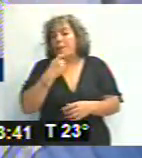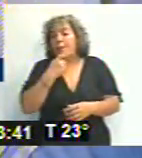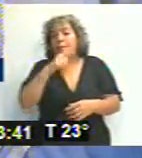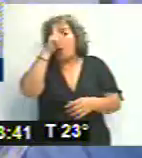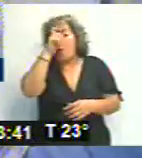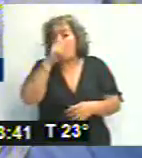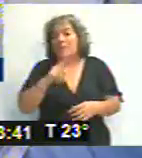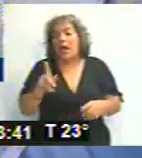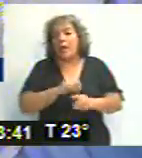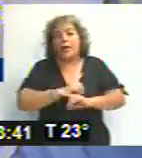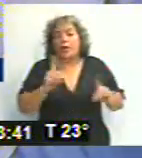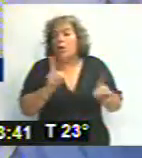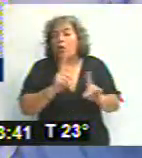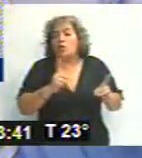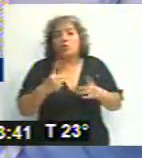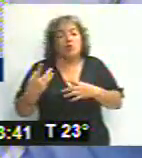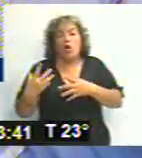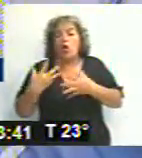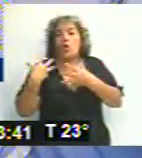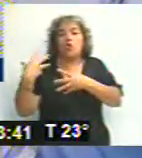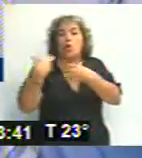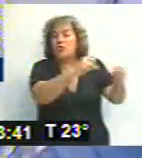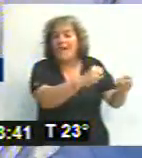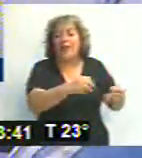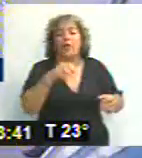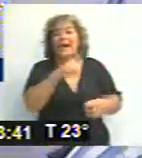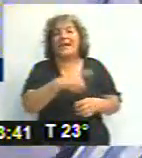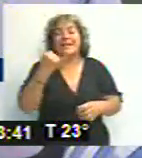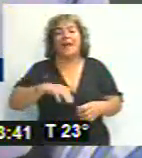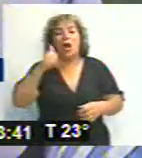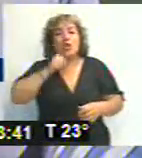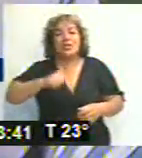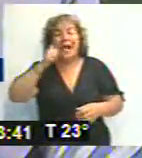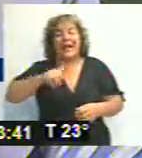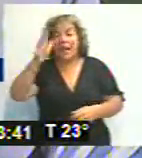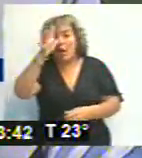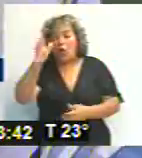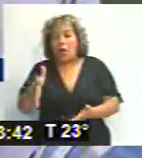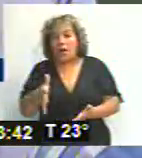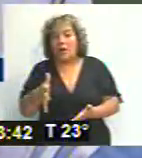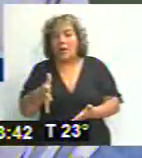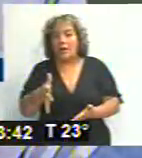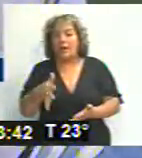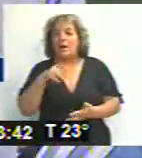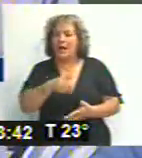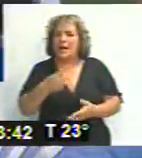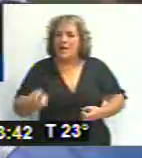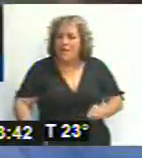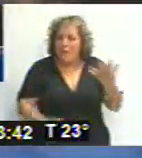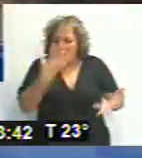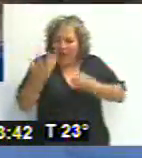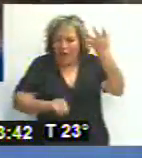hospital no lo han llevado ni nada, él está con hemorragia, ¿sí? ¿Él se prende fuego